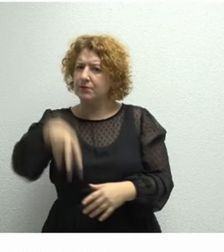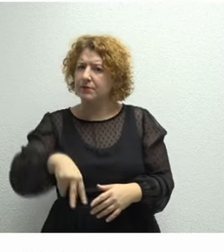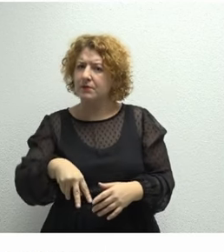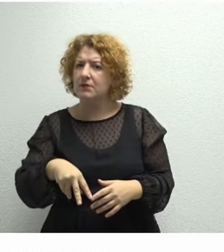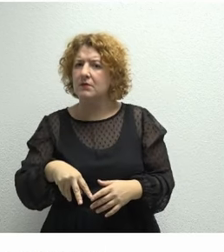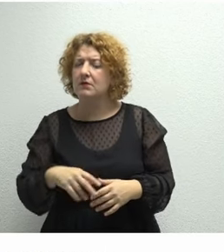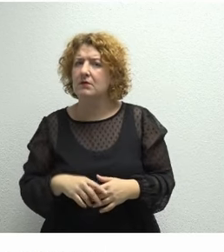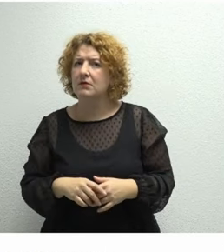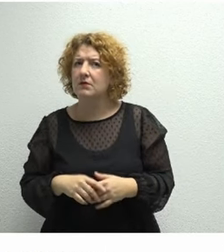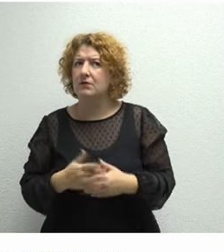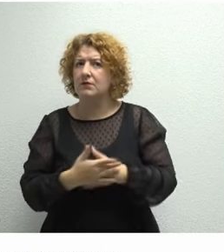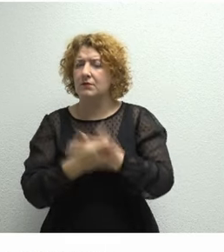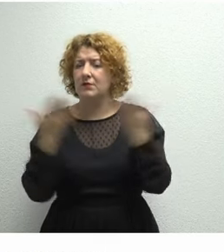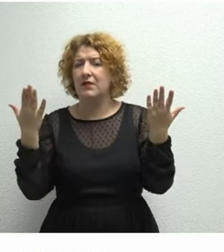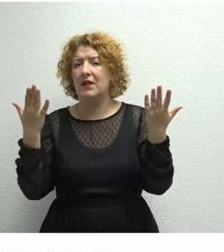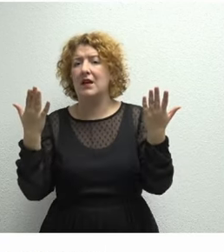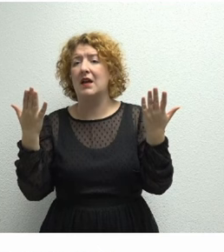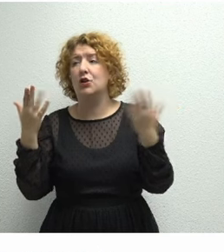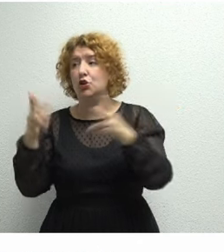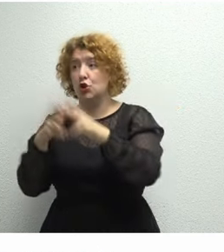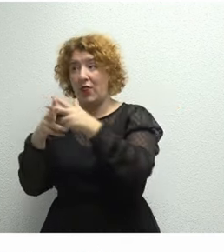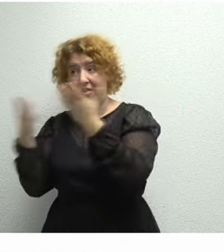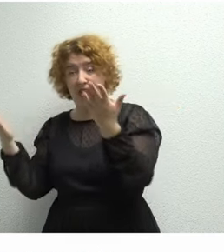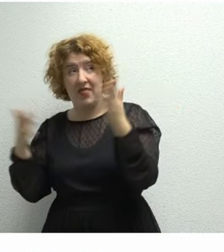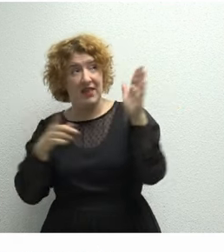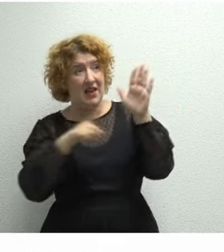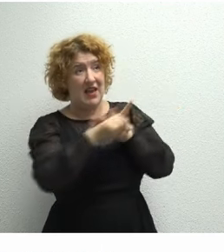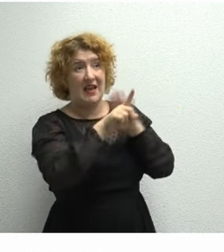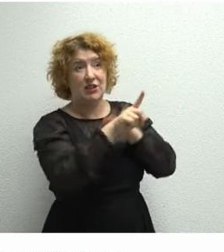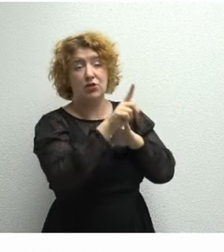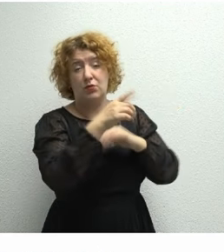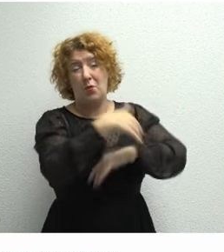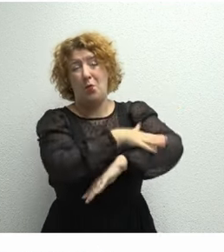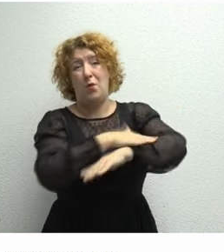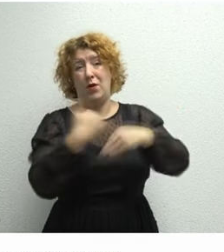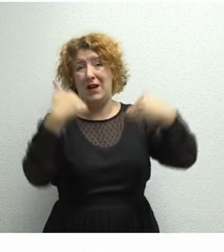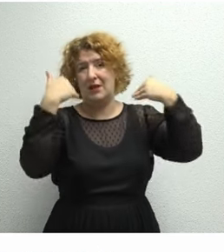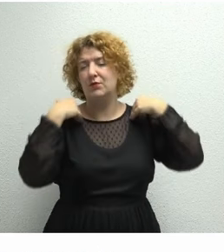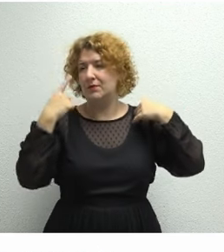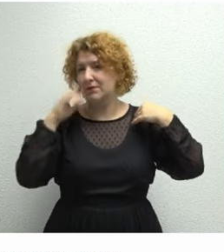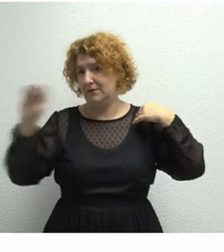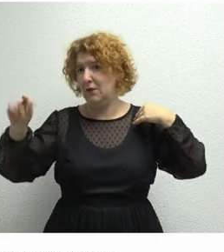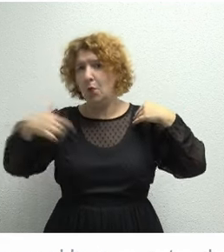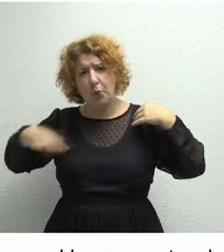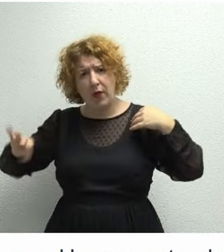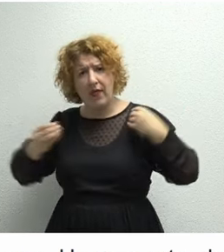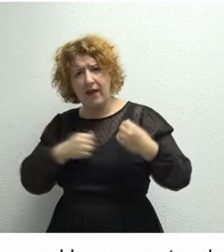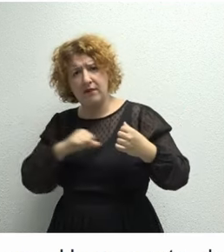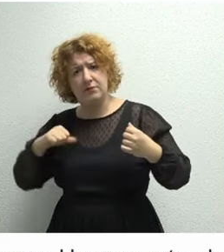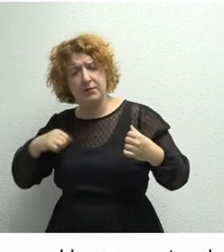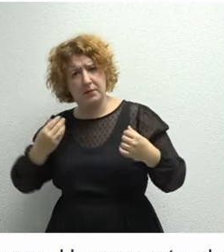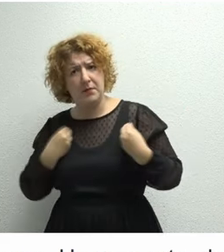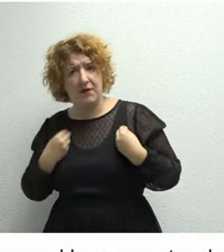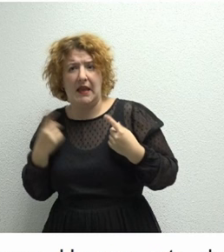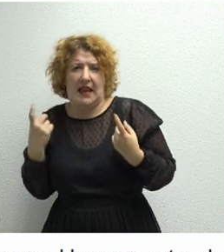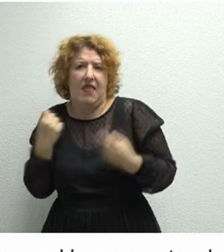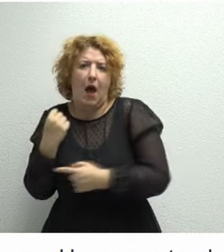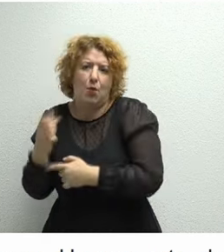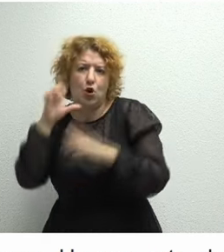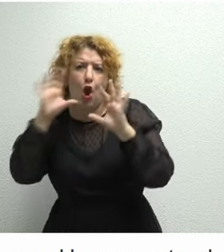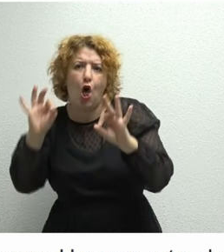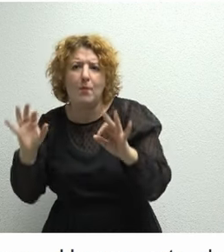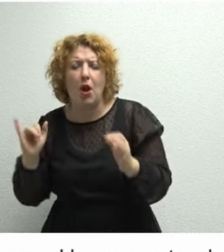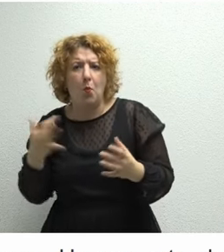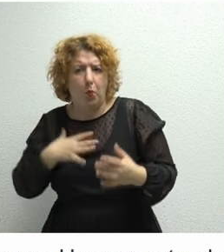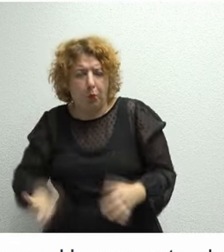a la sociedad y a los gestores públicos que estas personas pueden vivir en comunidad pero lógicamente con los apoyos necesarios y